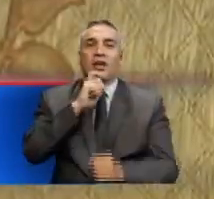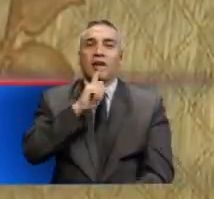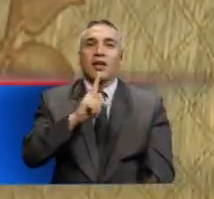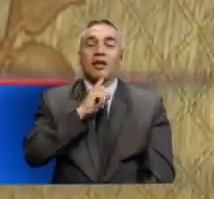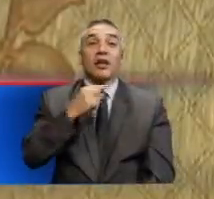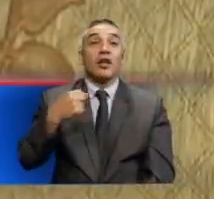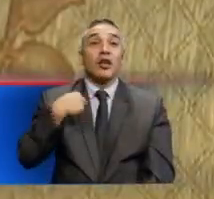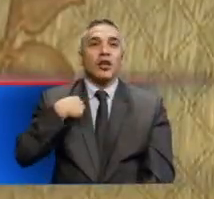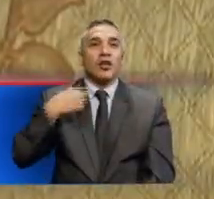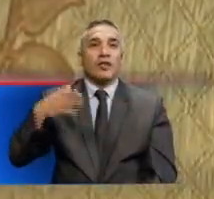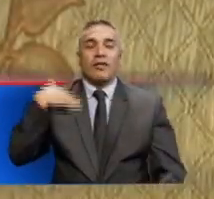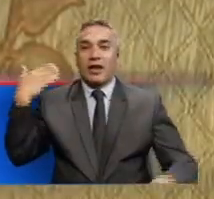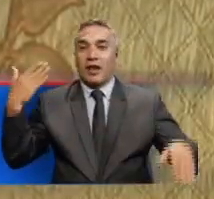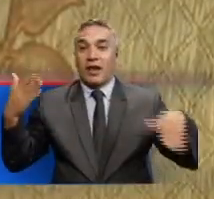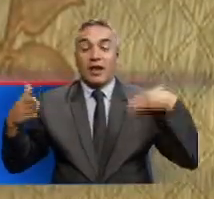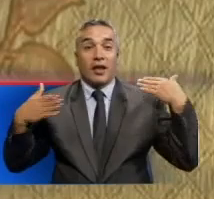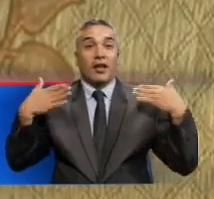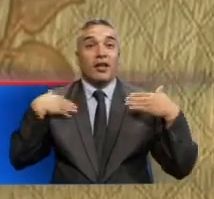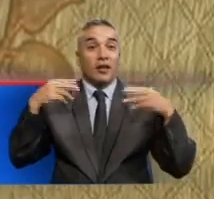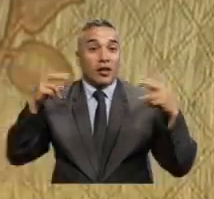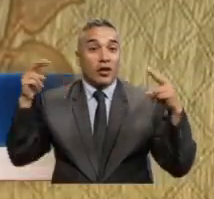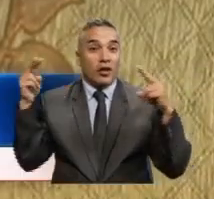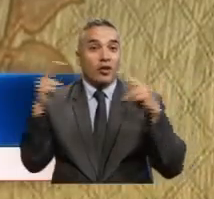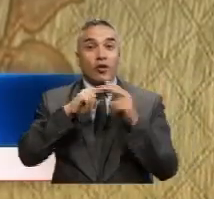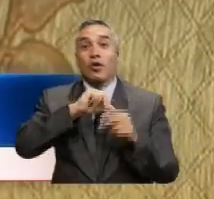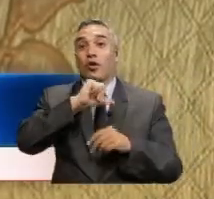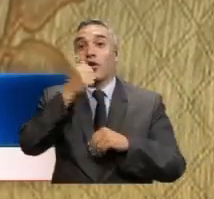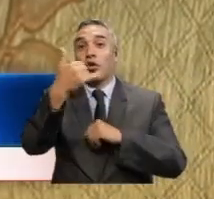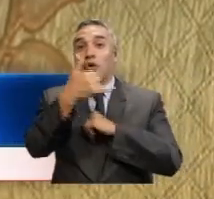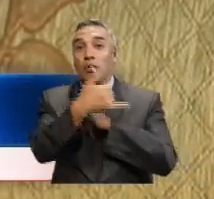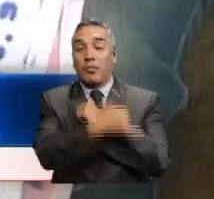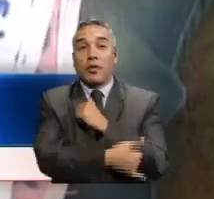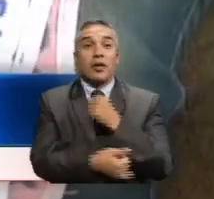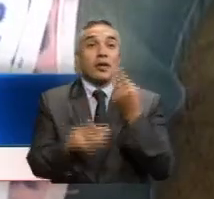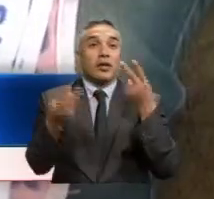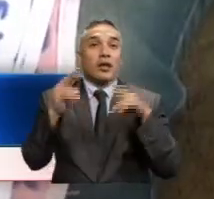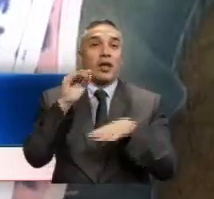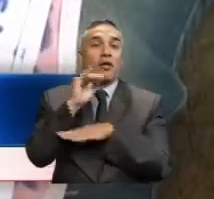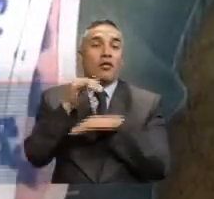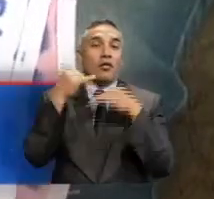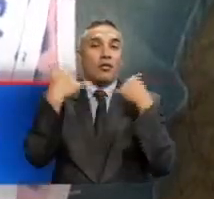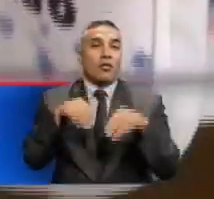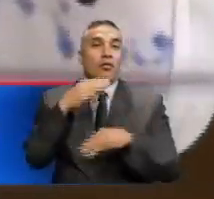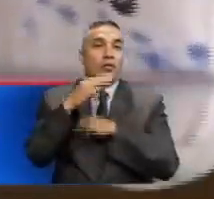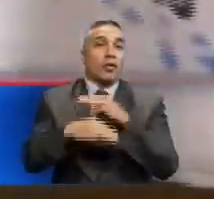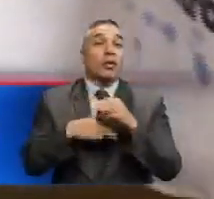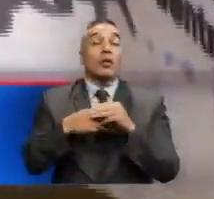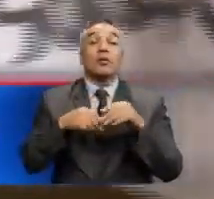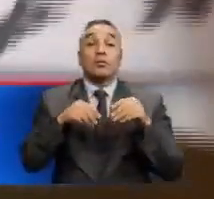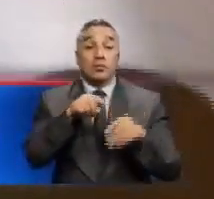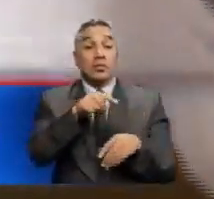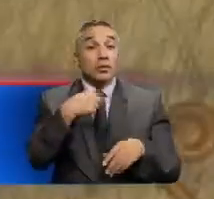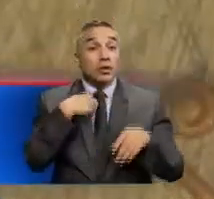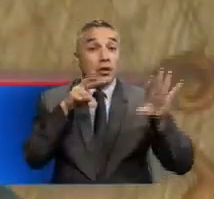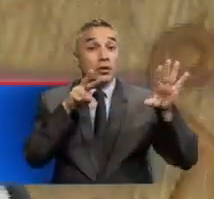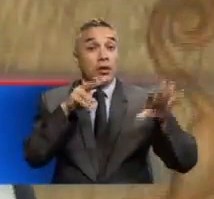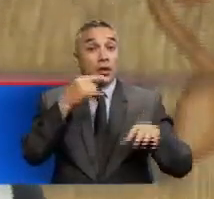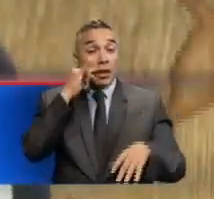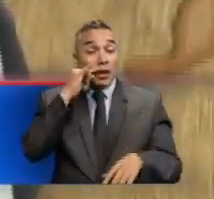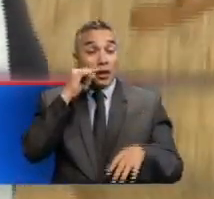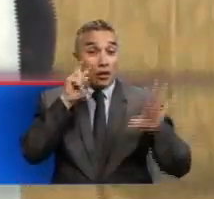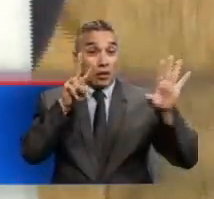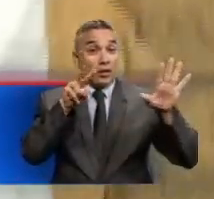feliz ya que voy a conocer otro país además de Ecuador. Él es uno de los 7 niños de 5 provincias del país